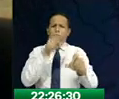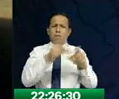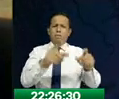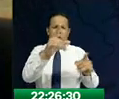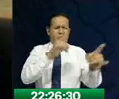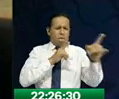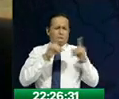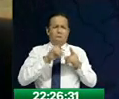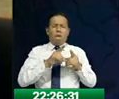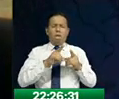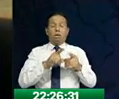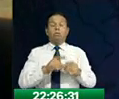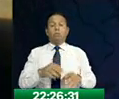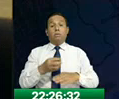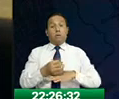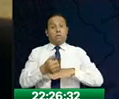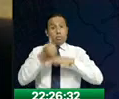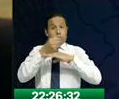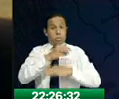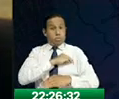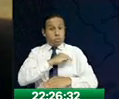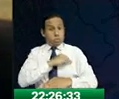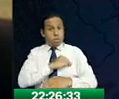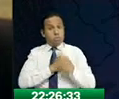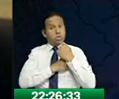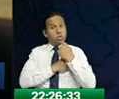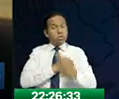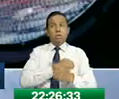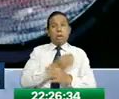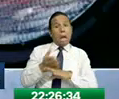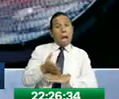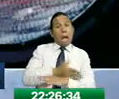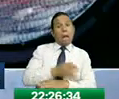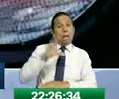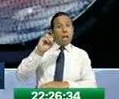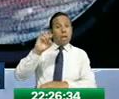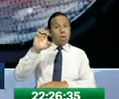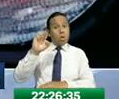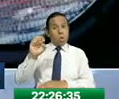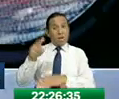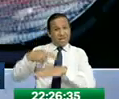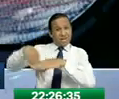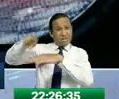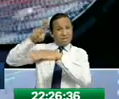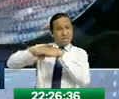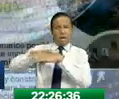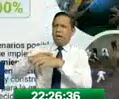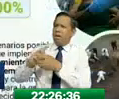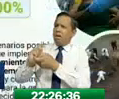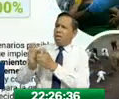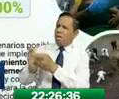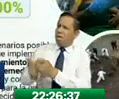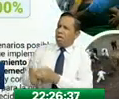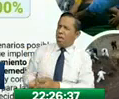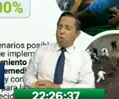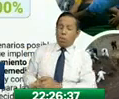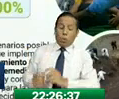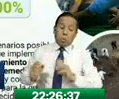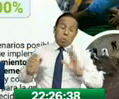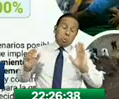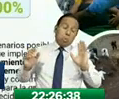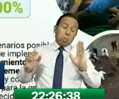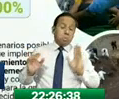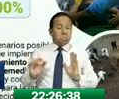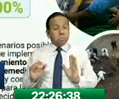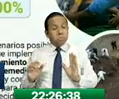burgomaestre manabita además cuestionó las últimas decisiones del COE nacional y sobre todo cómo se ha venido aceptando el cambio de color de semáforo en